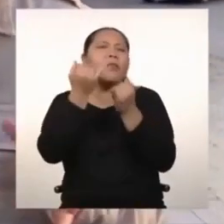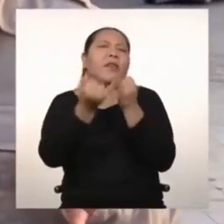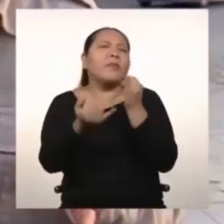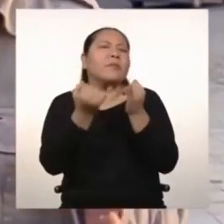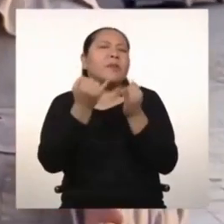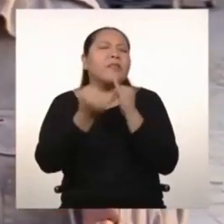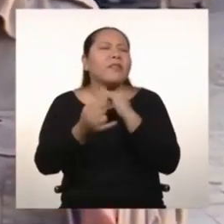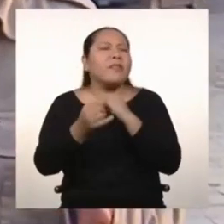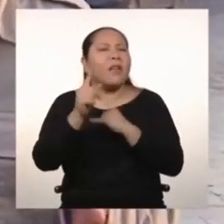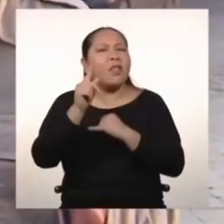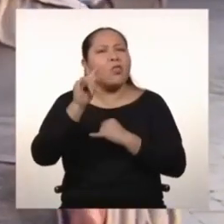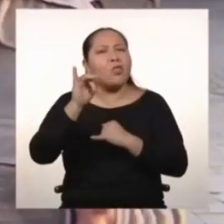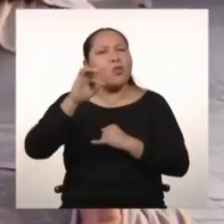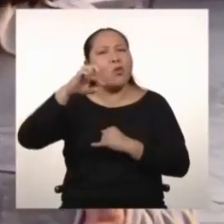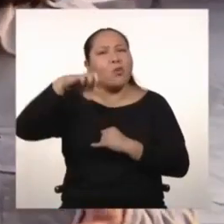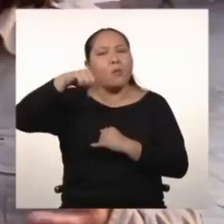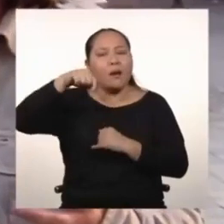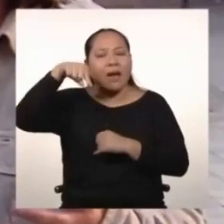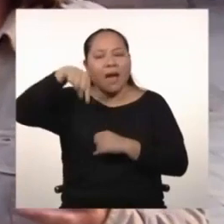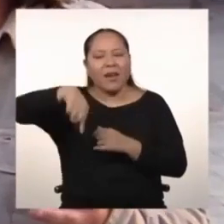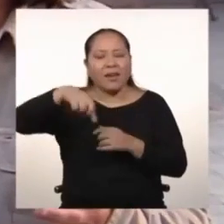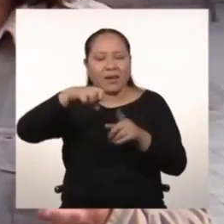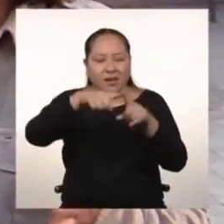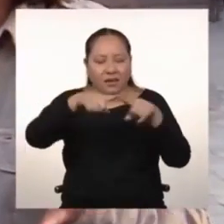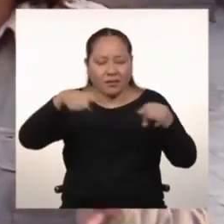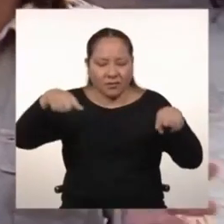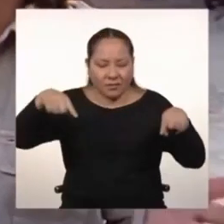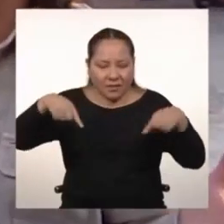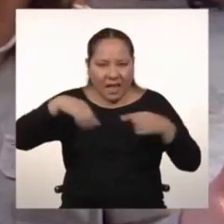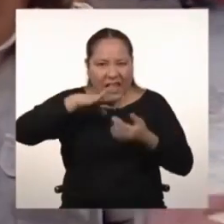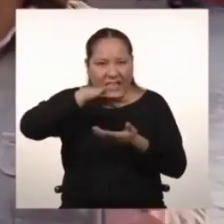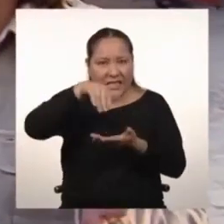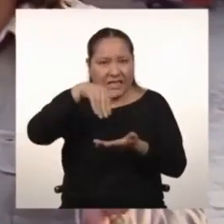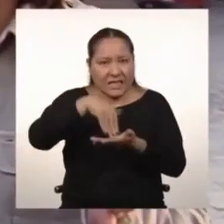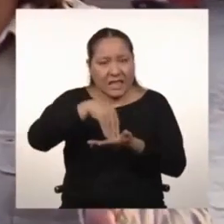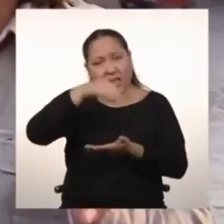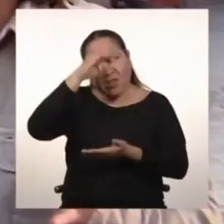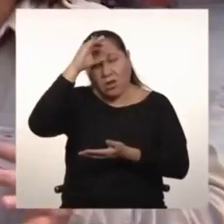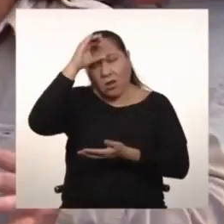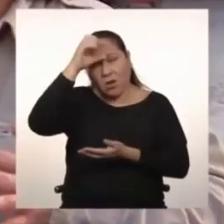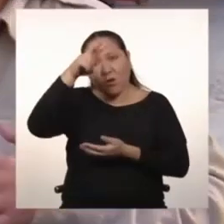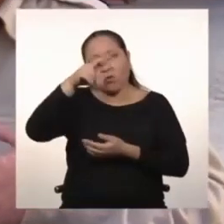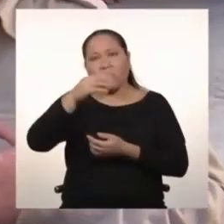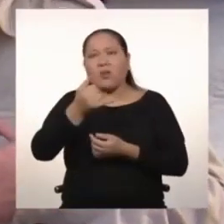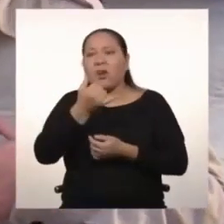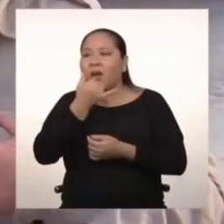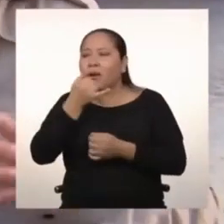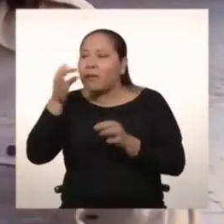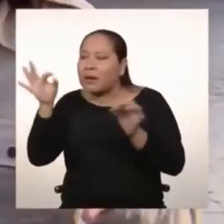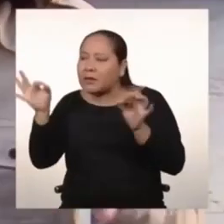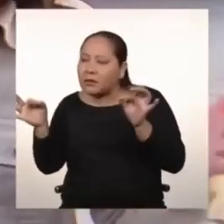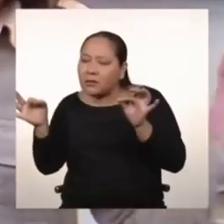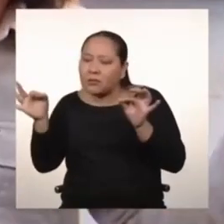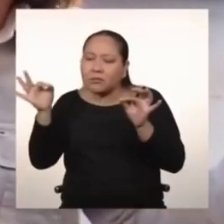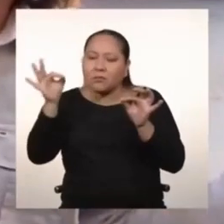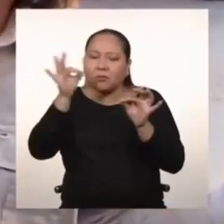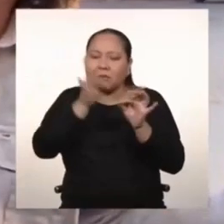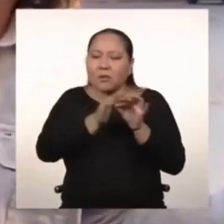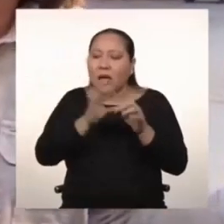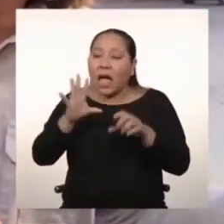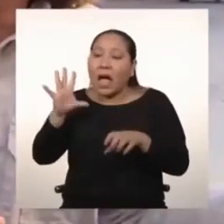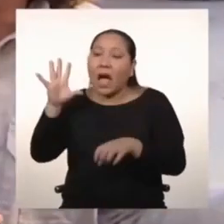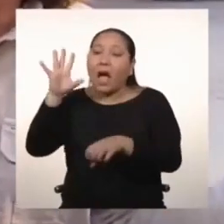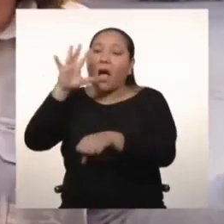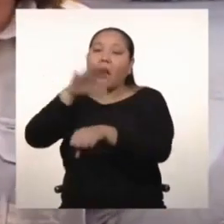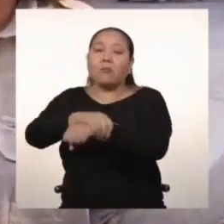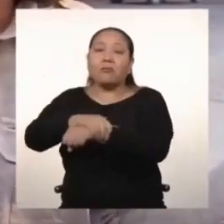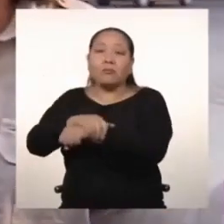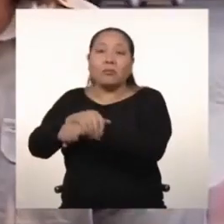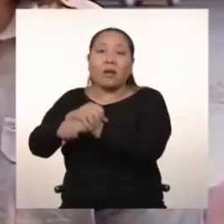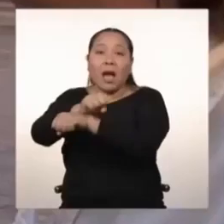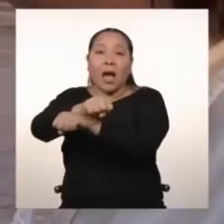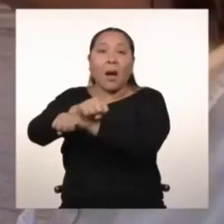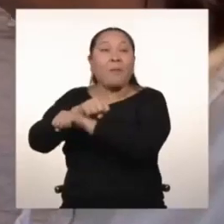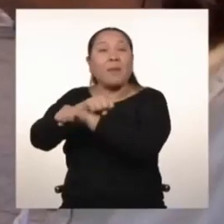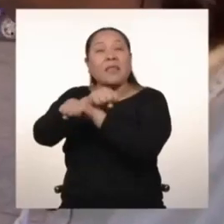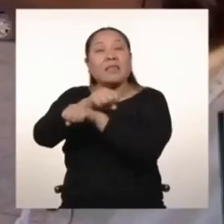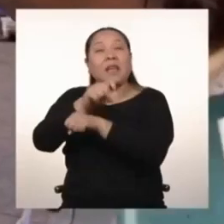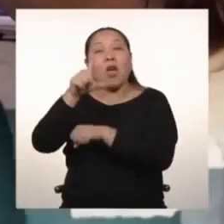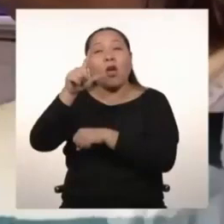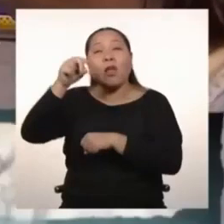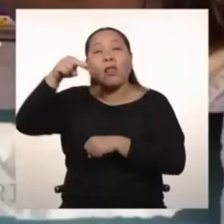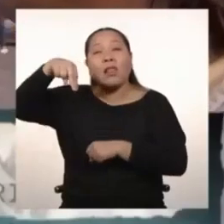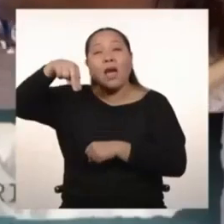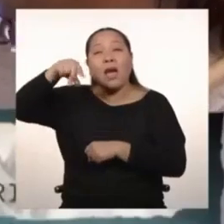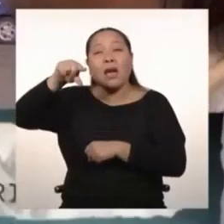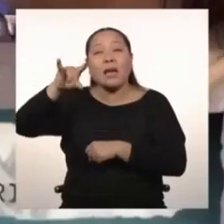aquí, en la Plaza del Cusco. ¿Qué pasa entre ese trayecto que es apresado en Langui y traído acá?